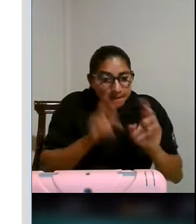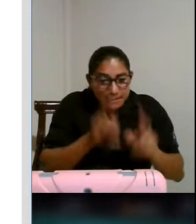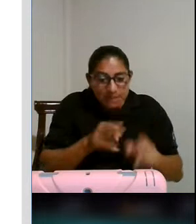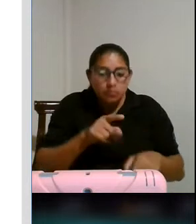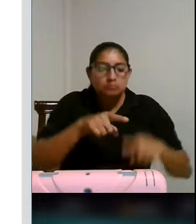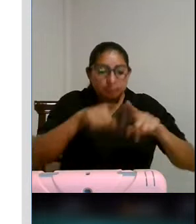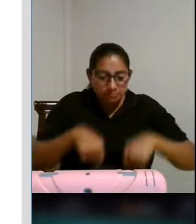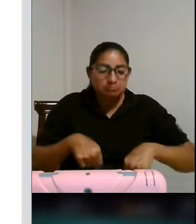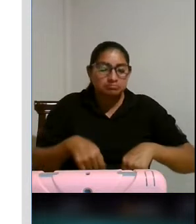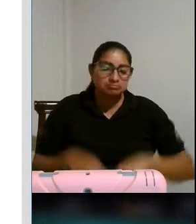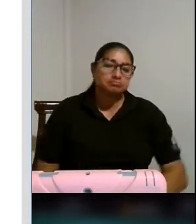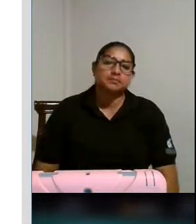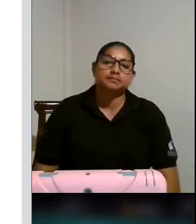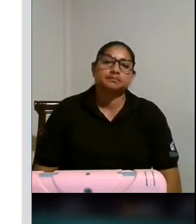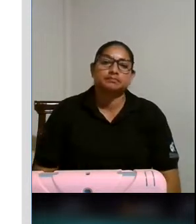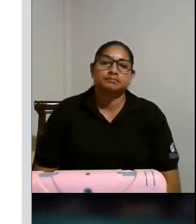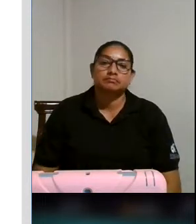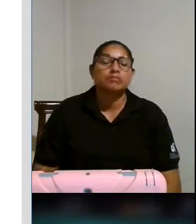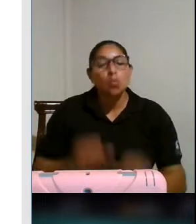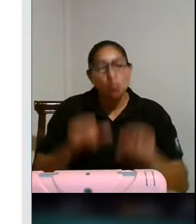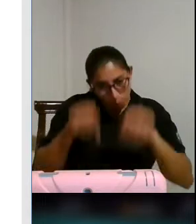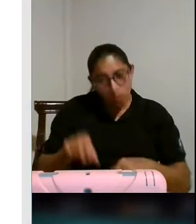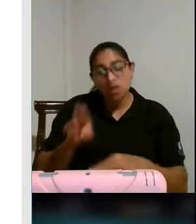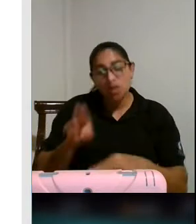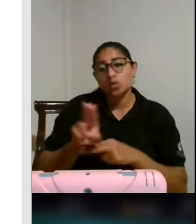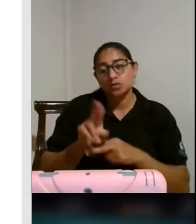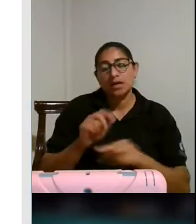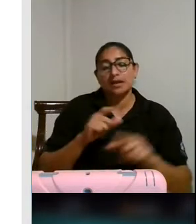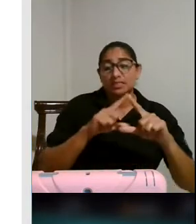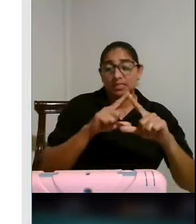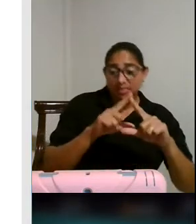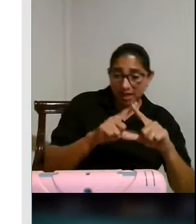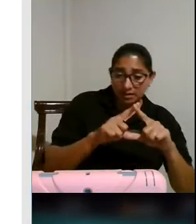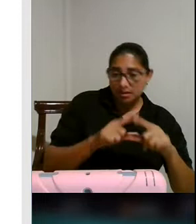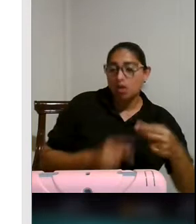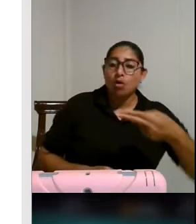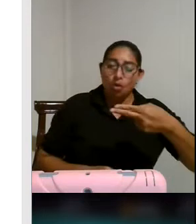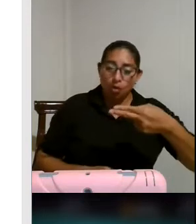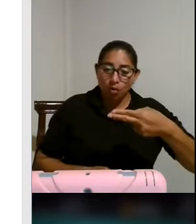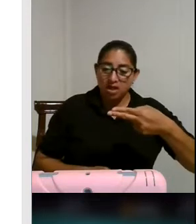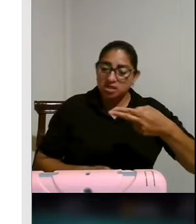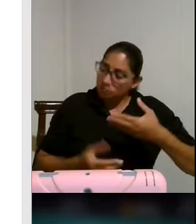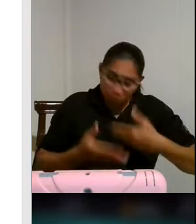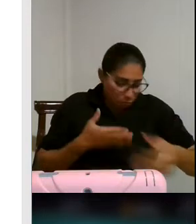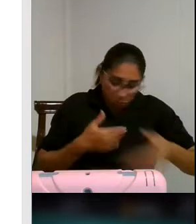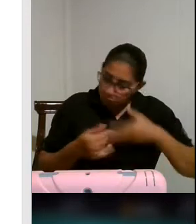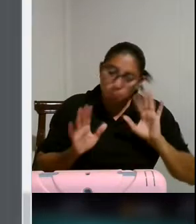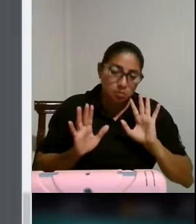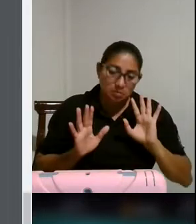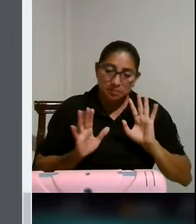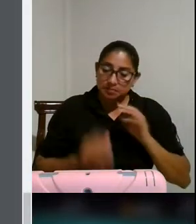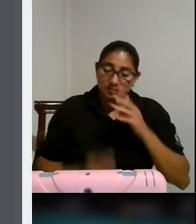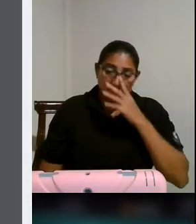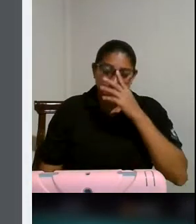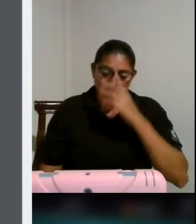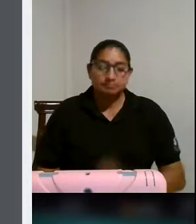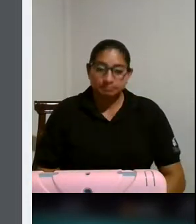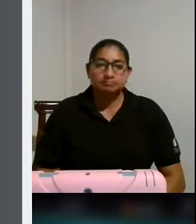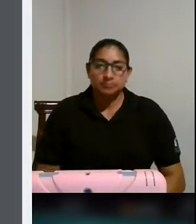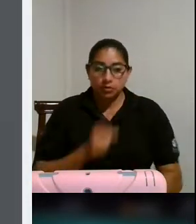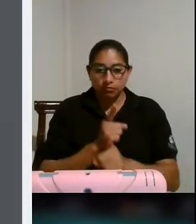delta X en lugar de H. Eso es lo que va a aparecer en el siguiente paso, en este de